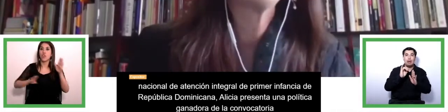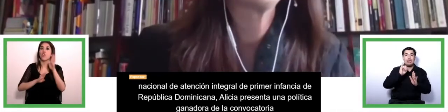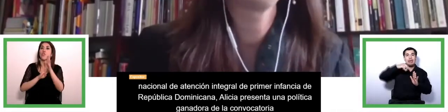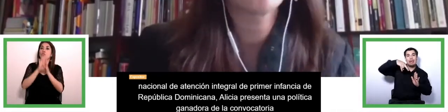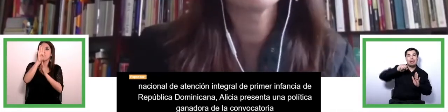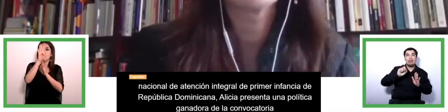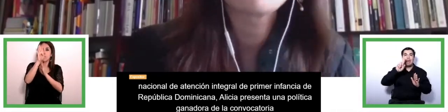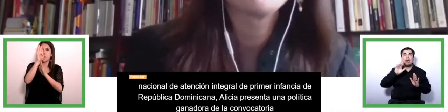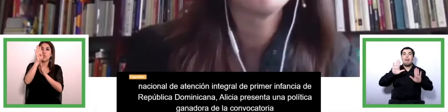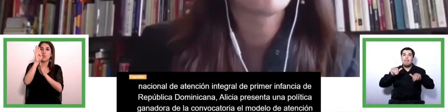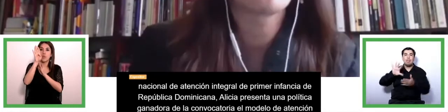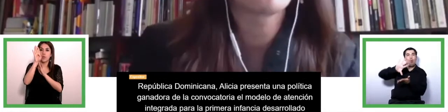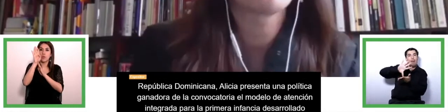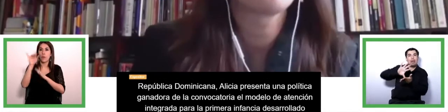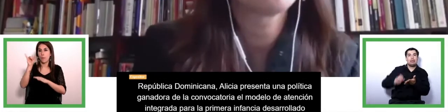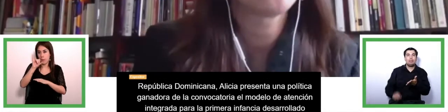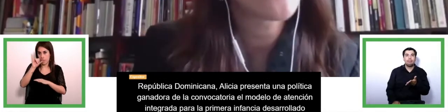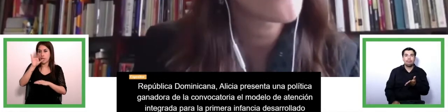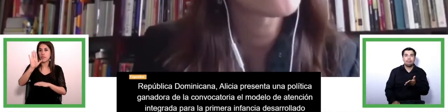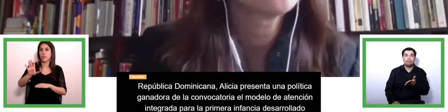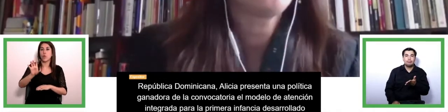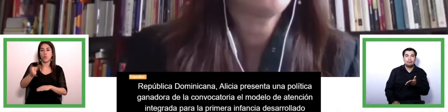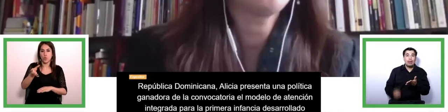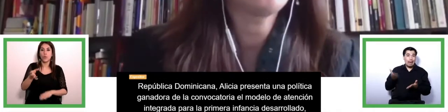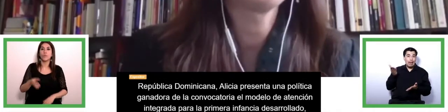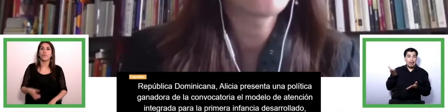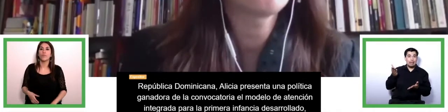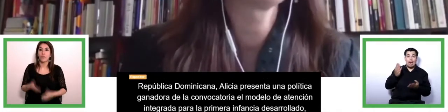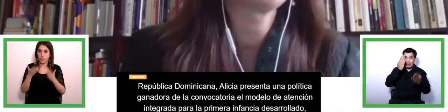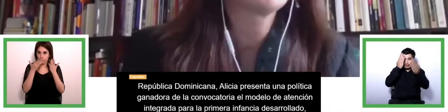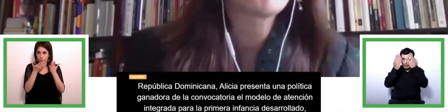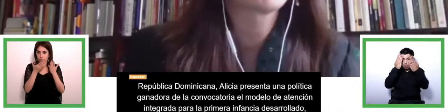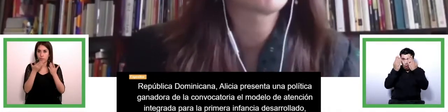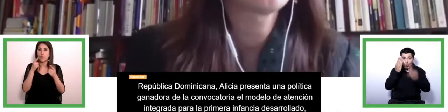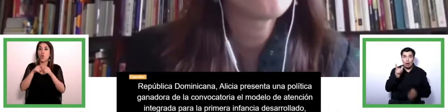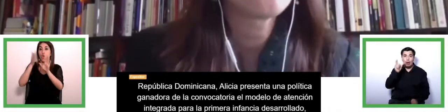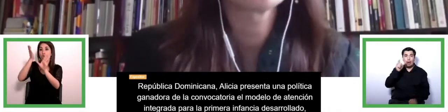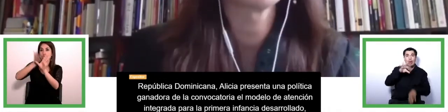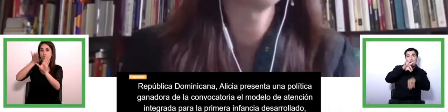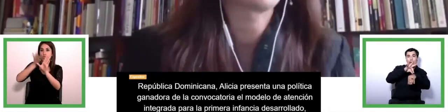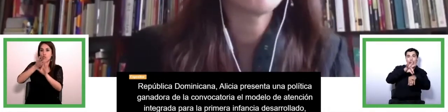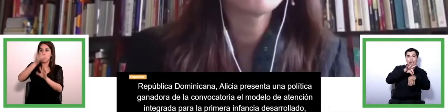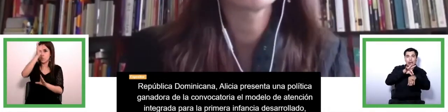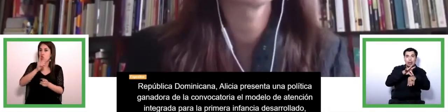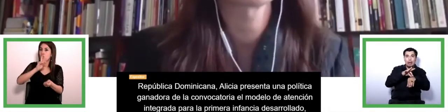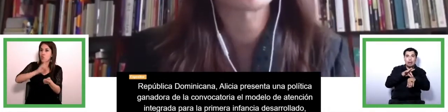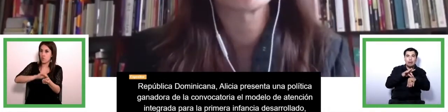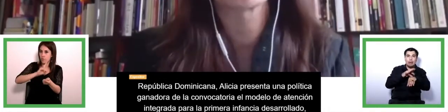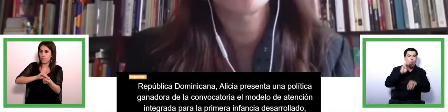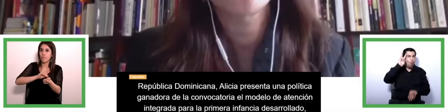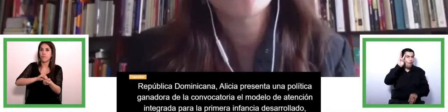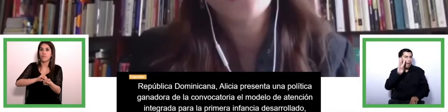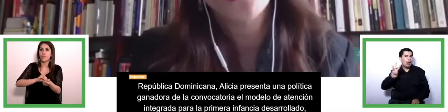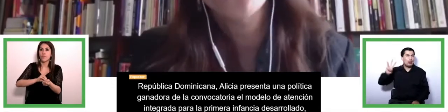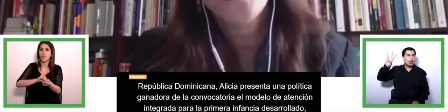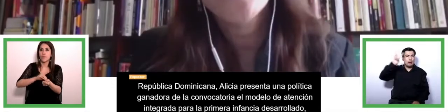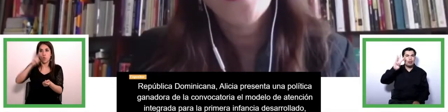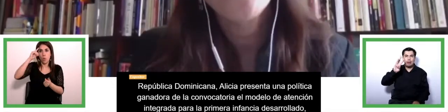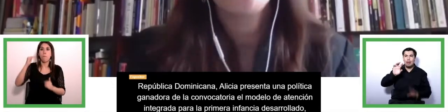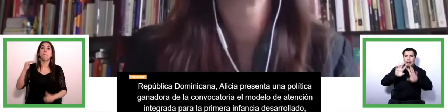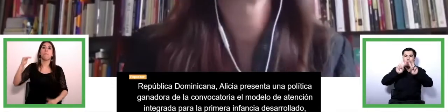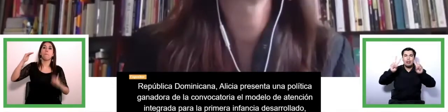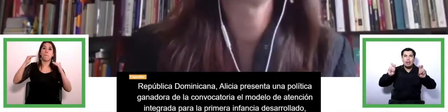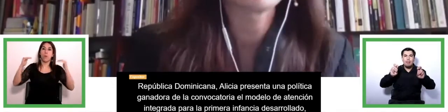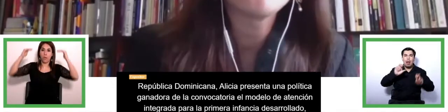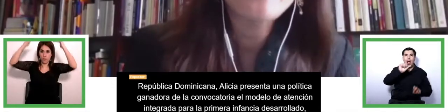desarrollado por el INAIPI de República Dominicana. Ella es psicóloga clínica, tiene un magíster en trastornos del espectro